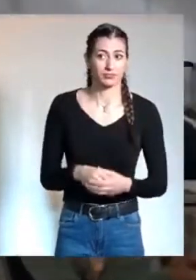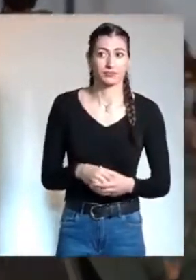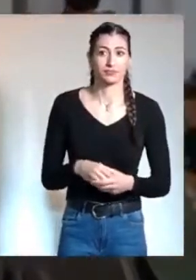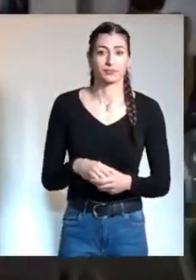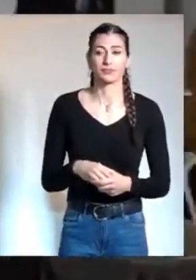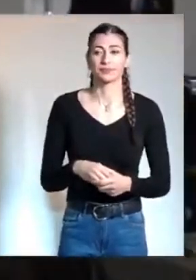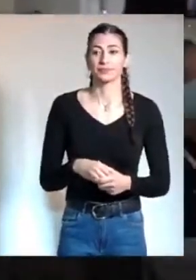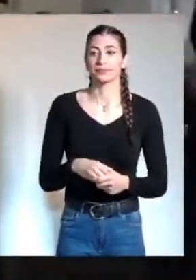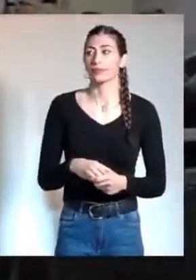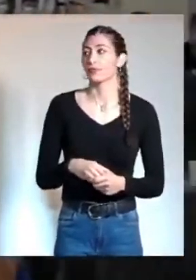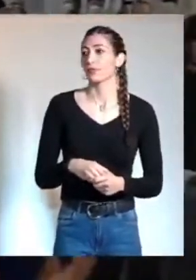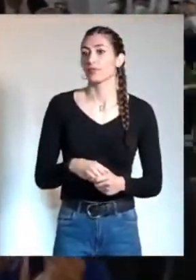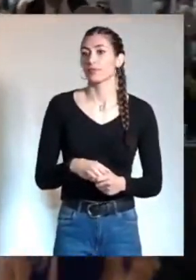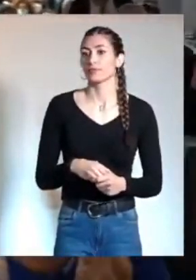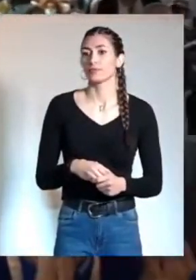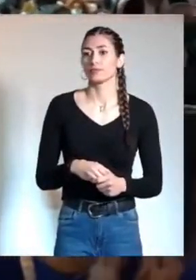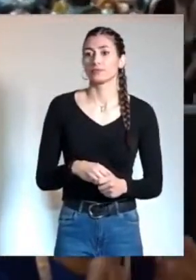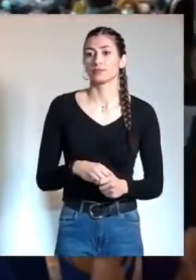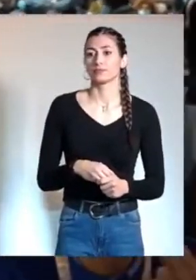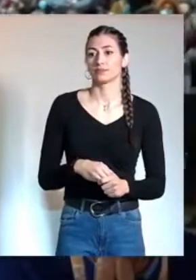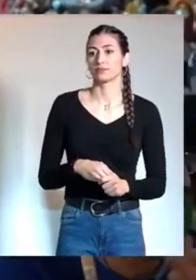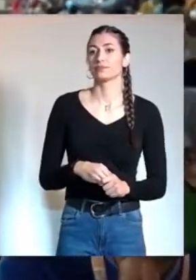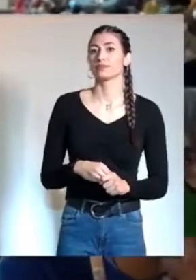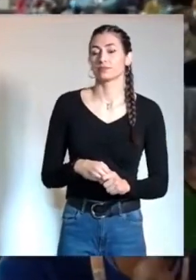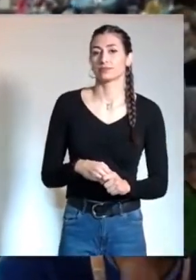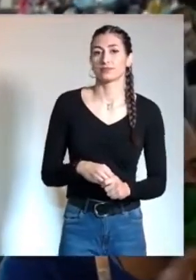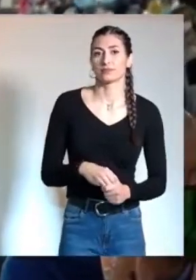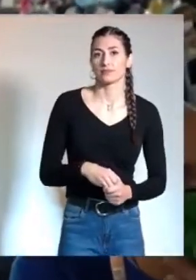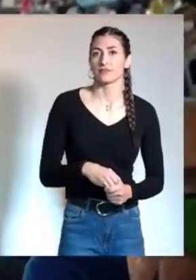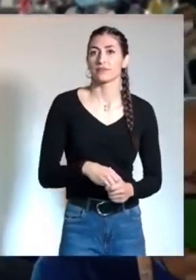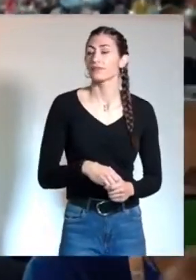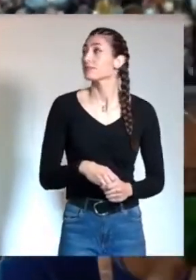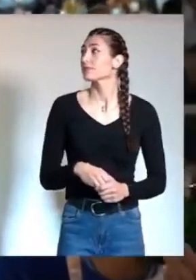agnósticas. Muy bien.